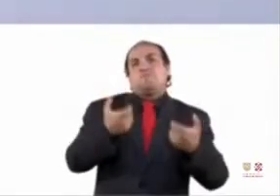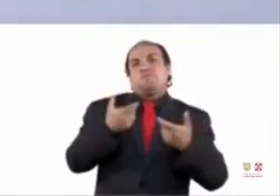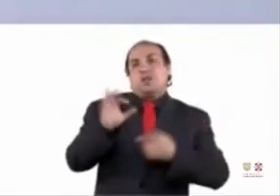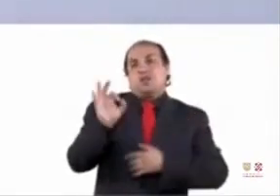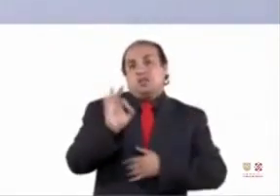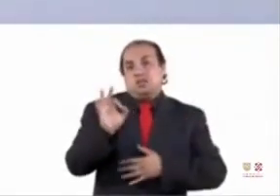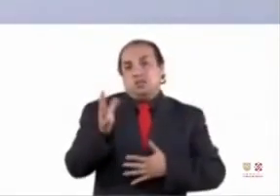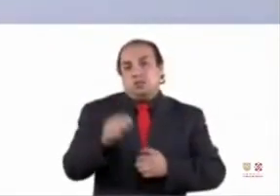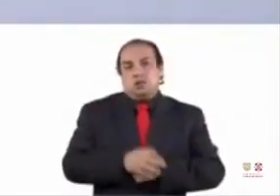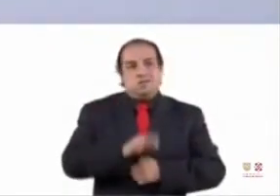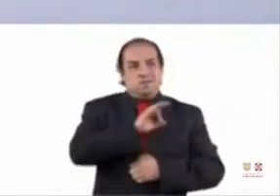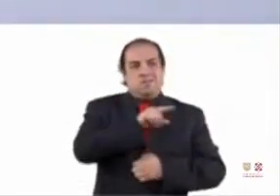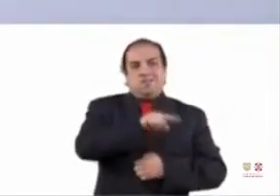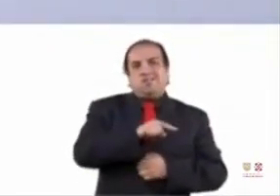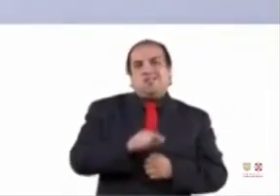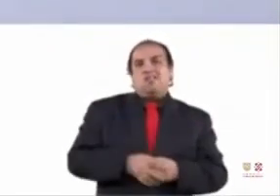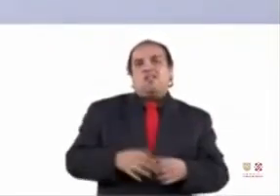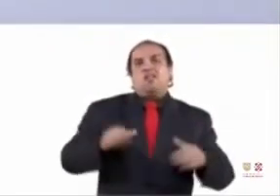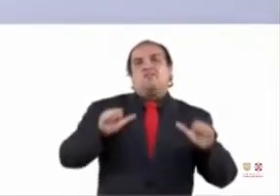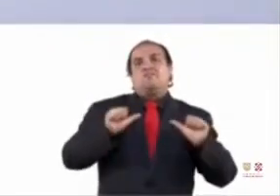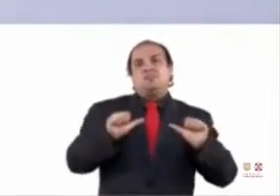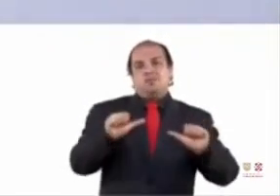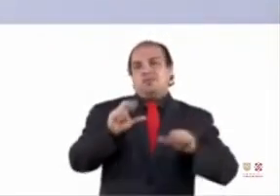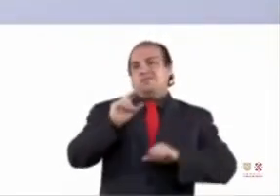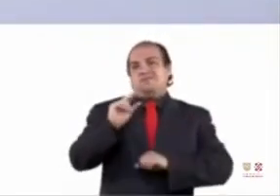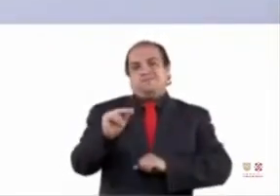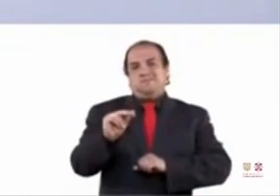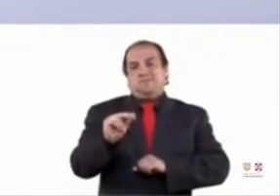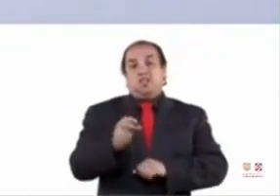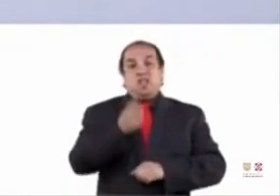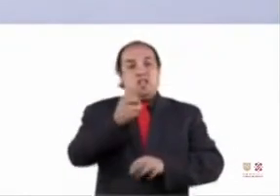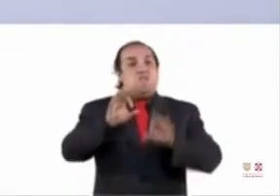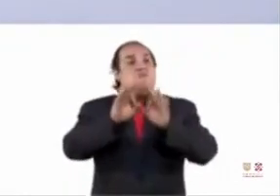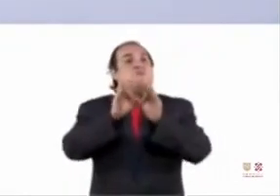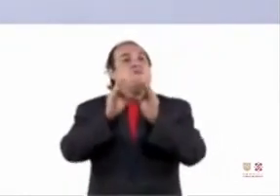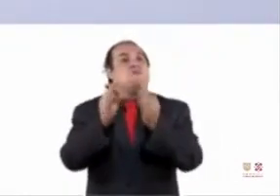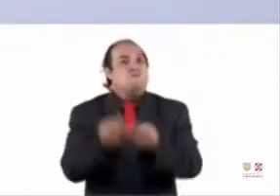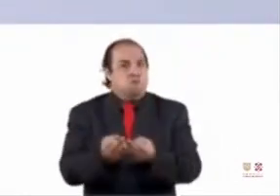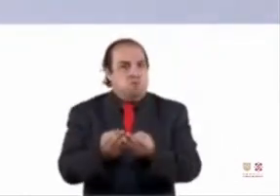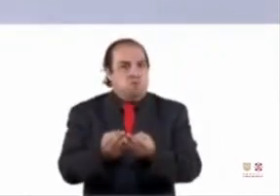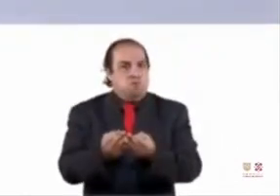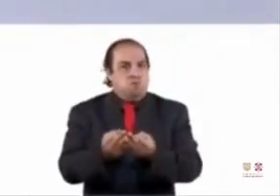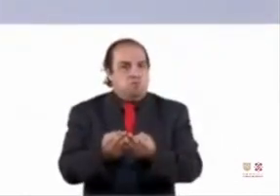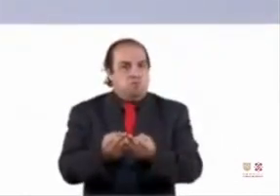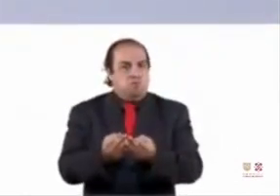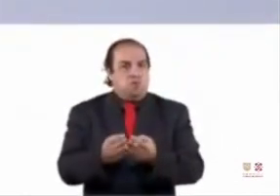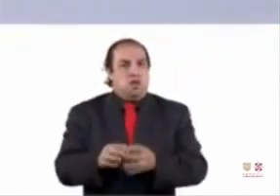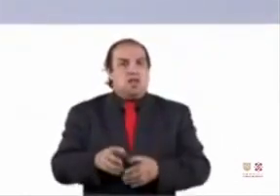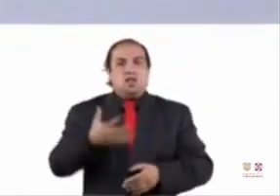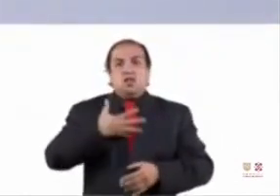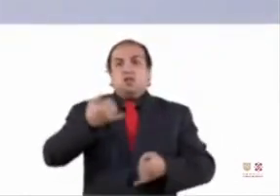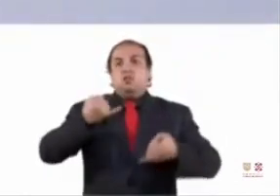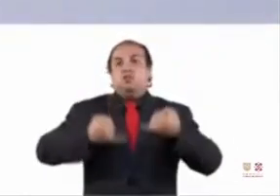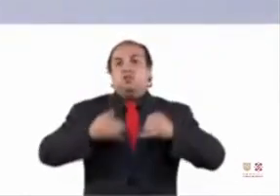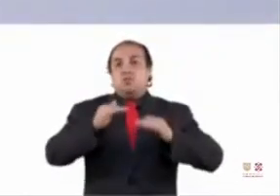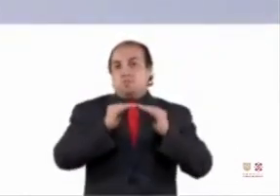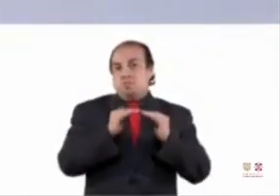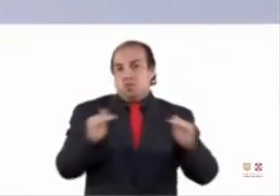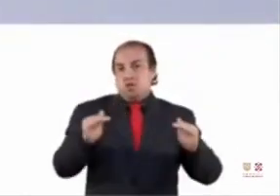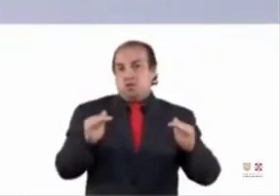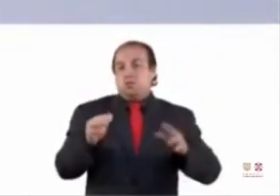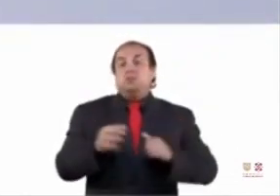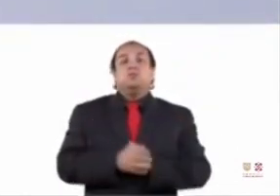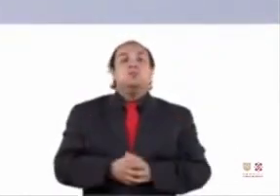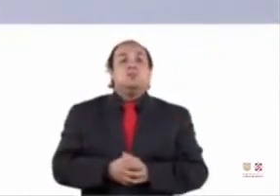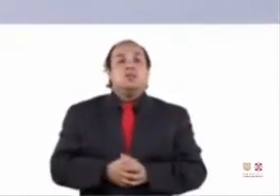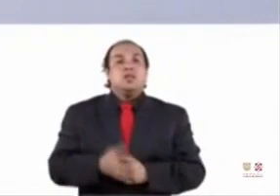podrá quedar impune. Esa forma selectiva de procurar y administrar justicia es parte de